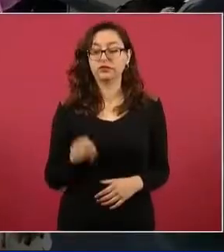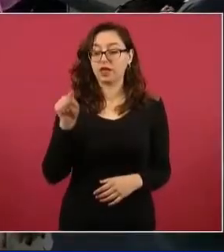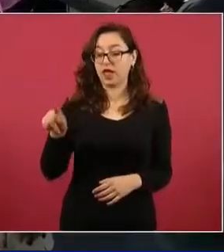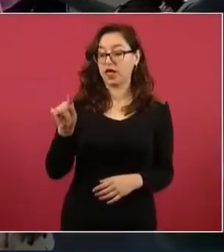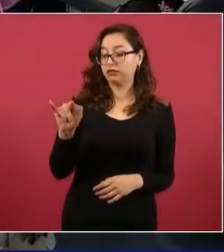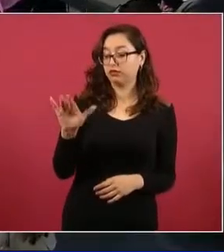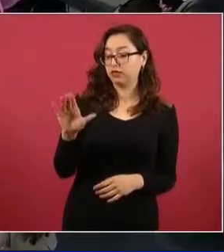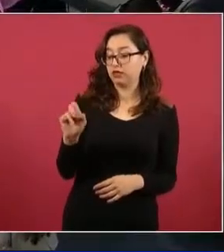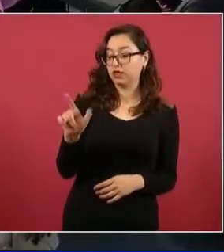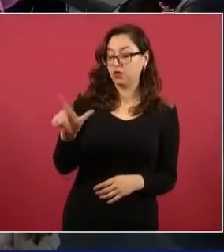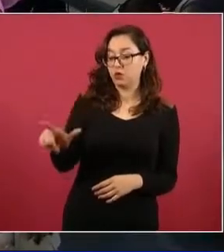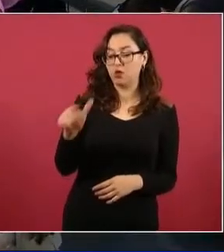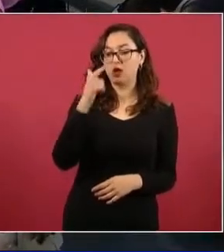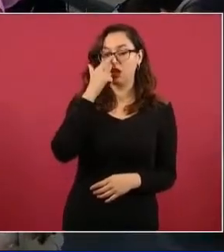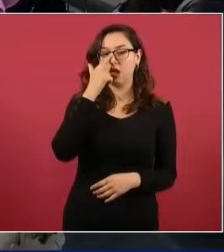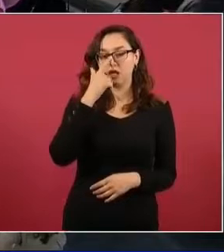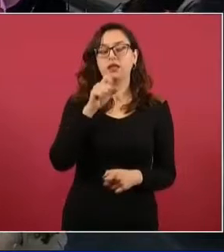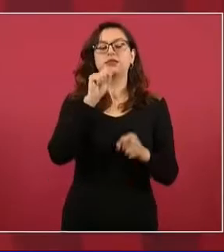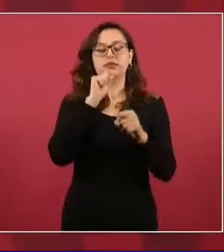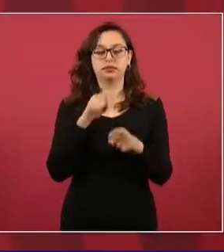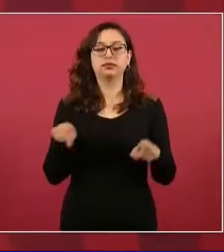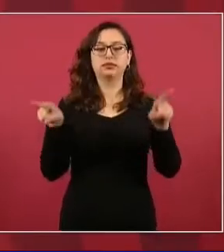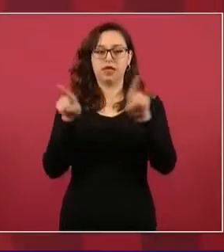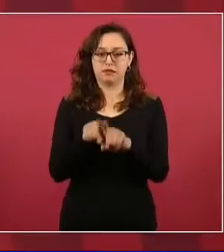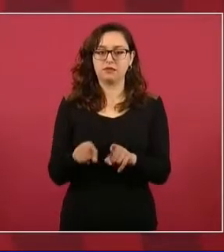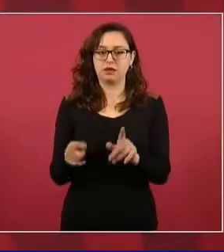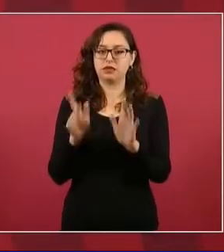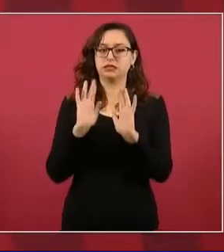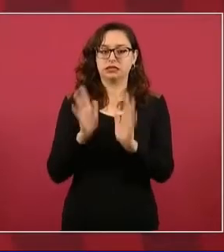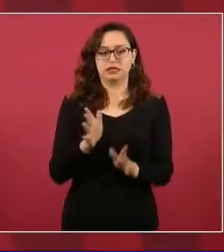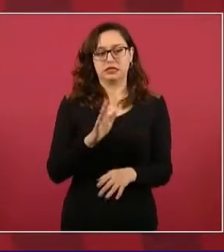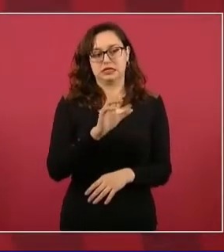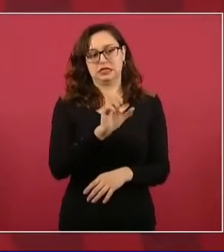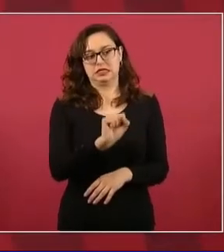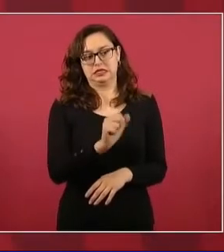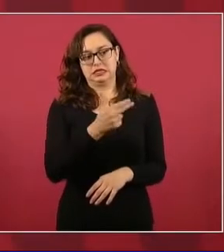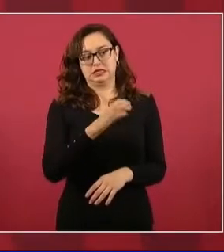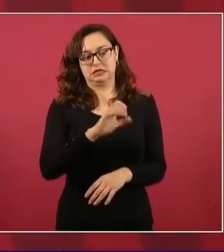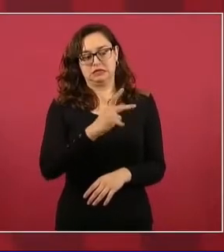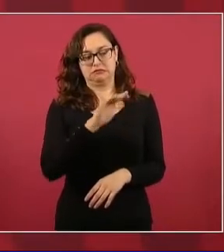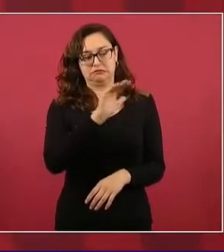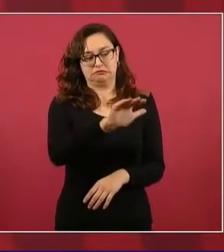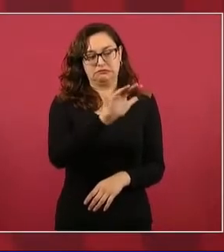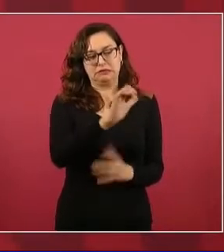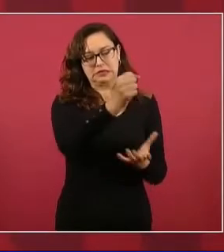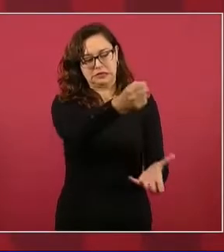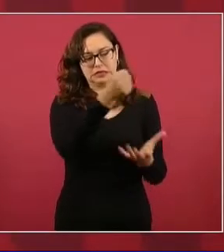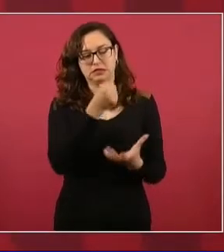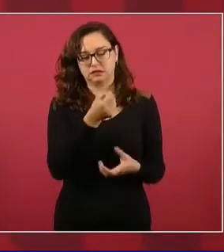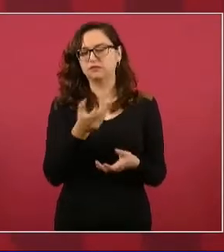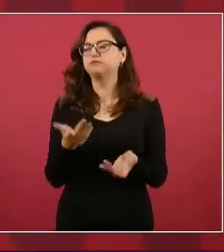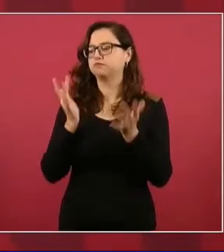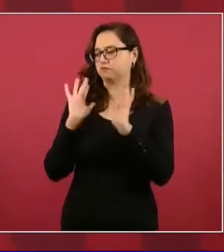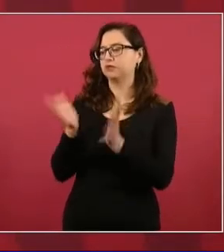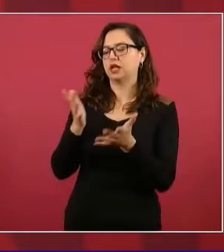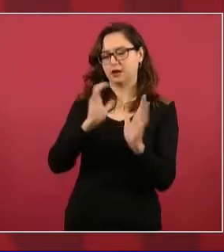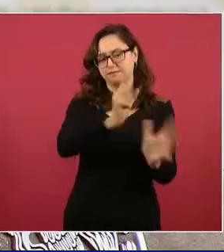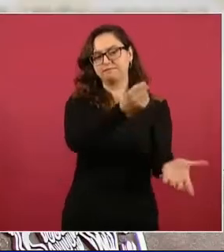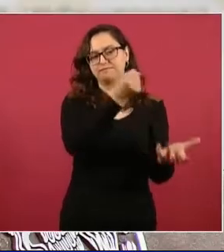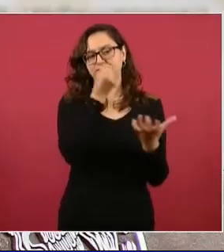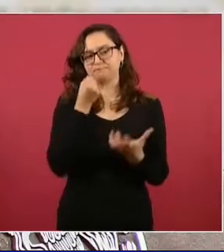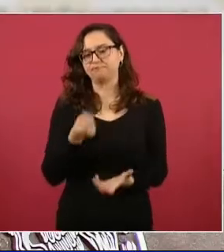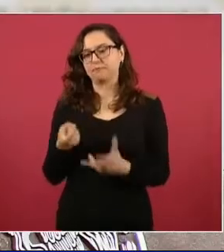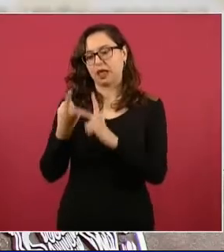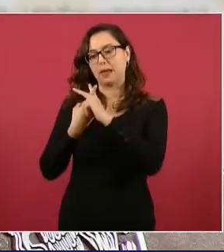para tener la suficiencia presupuestal de Hacienda, que ya nos la otorgó. Estamos calculando también para octubre iniciar la